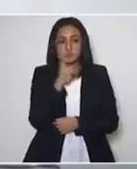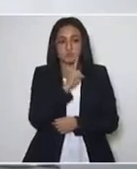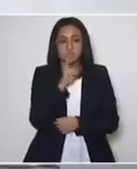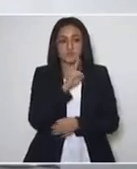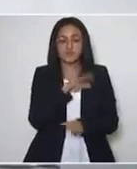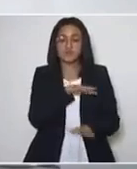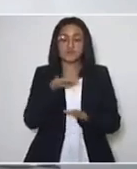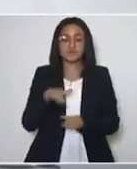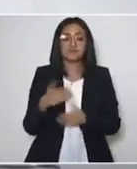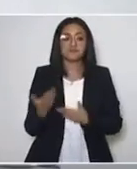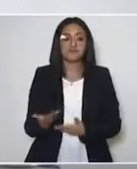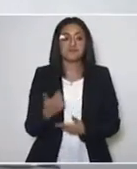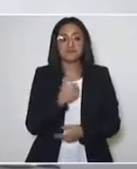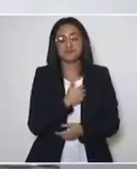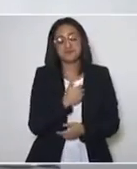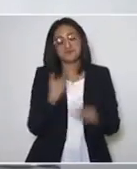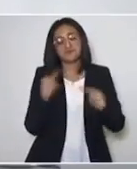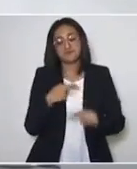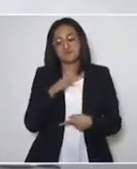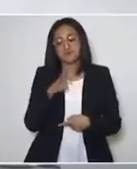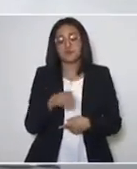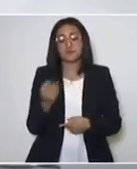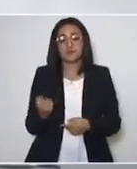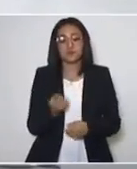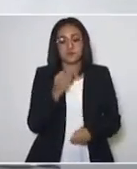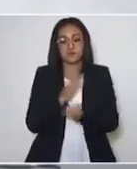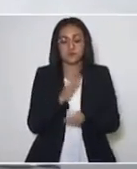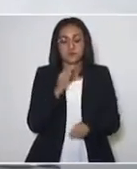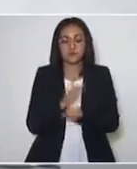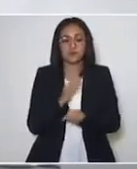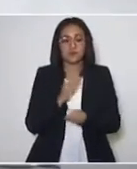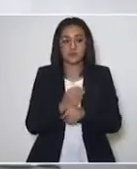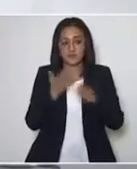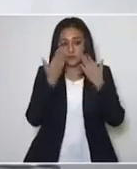que respecta a las defunciones, afortunadamente no